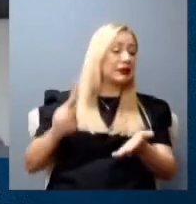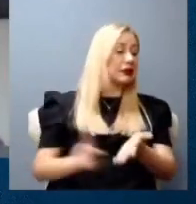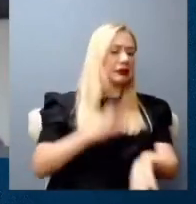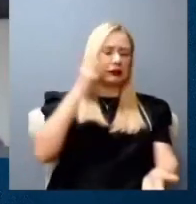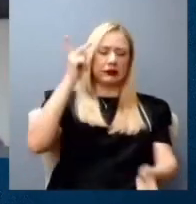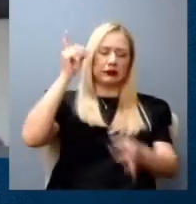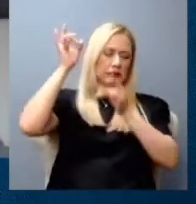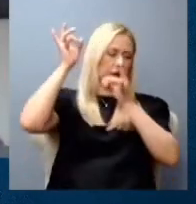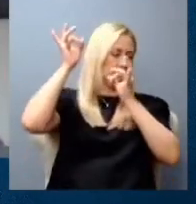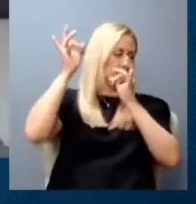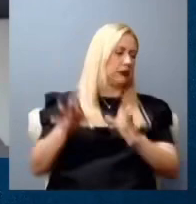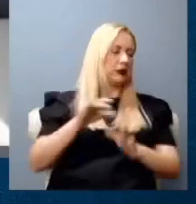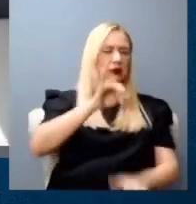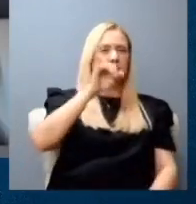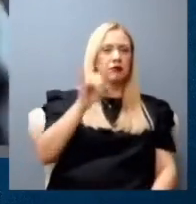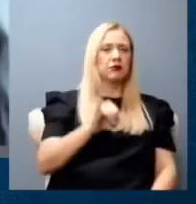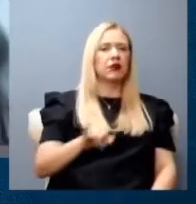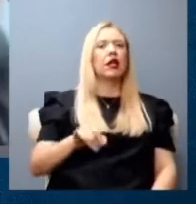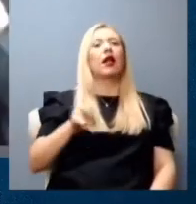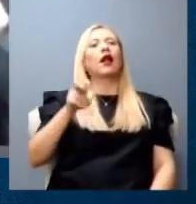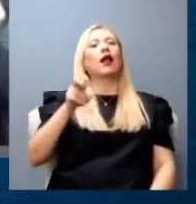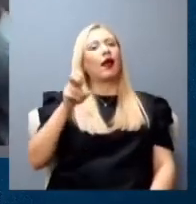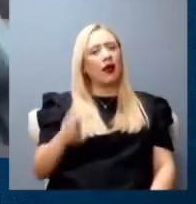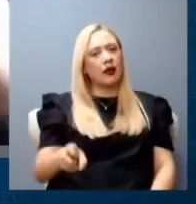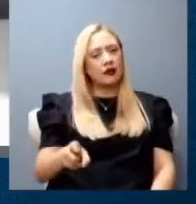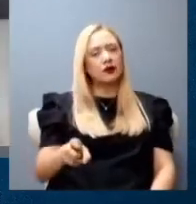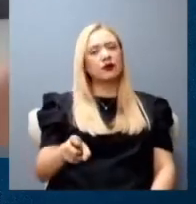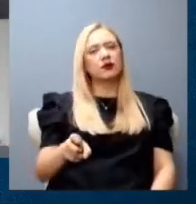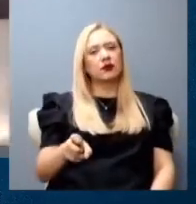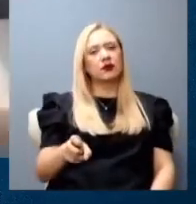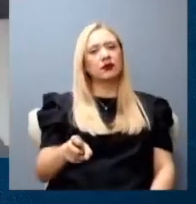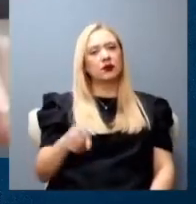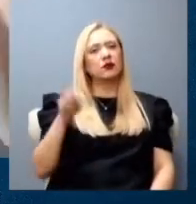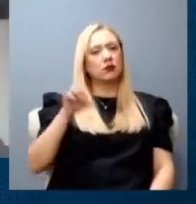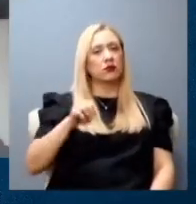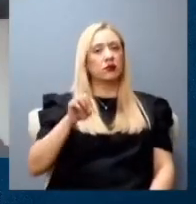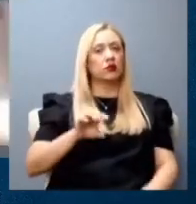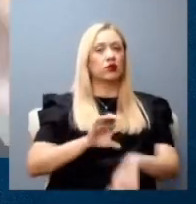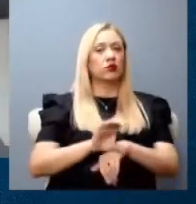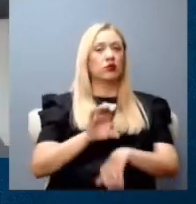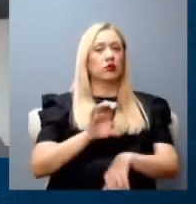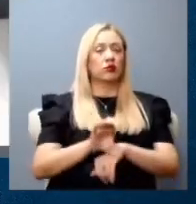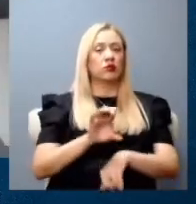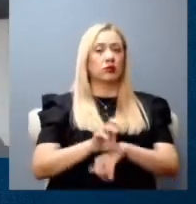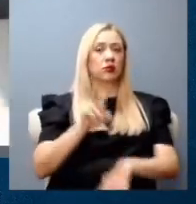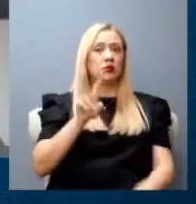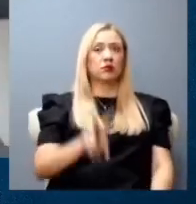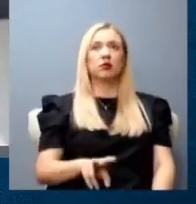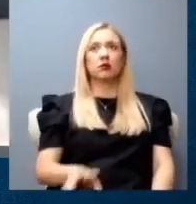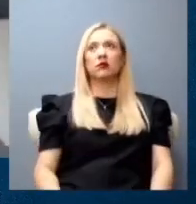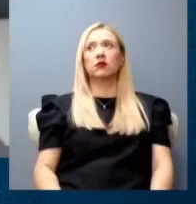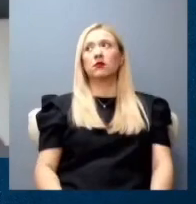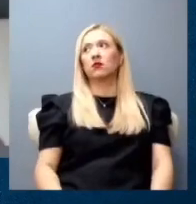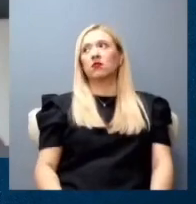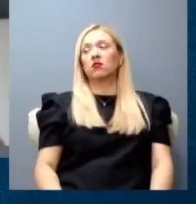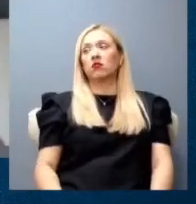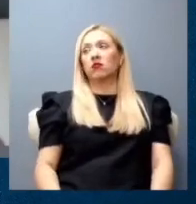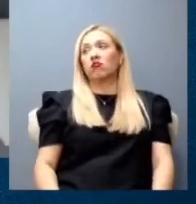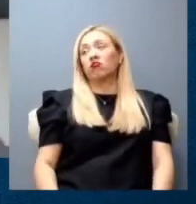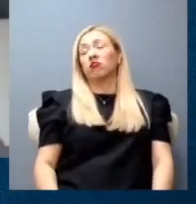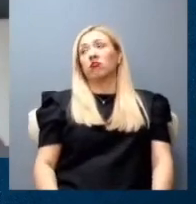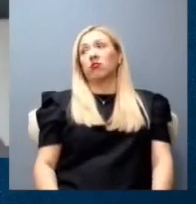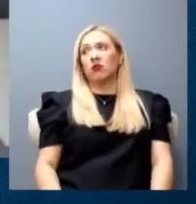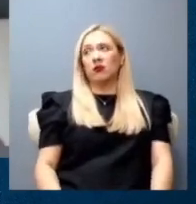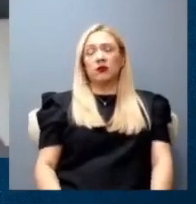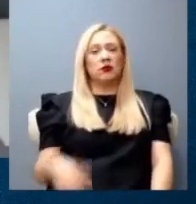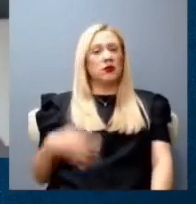transicional, que retoma la experiencia colombiana, porque ha habido, digamos, momentos en los que se han